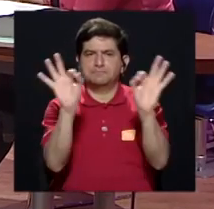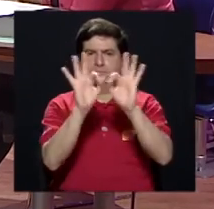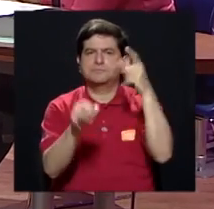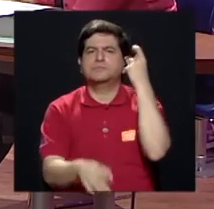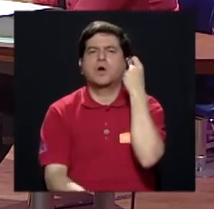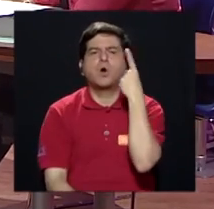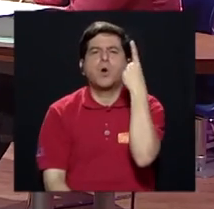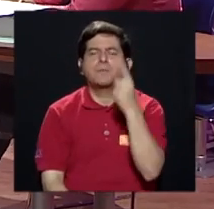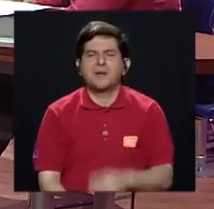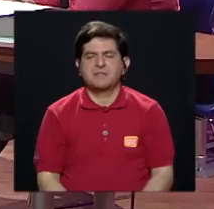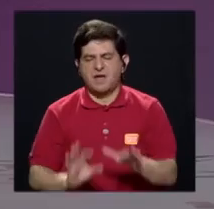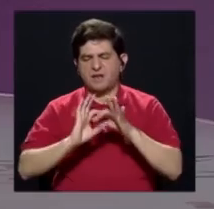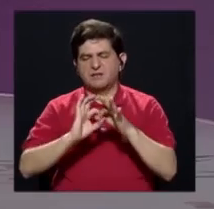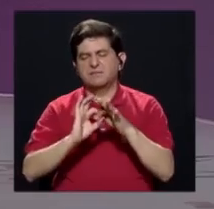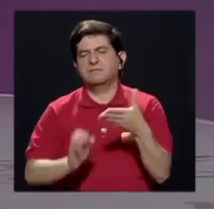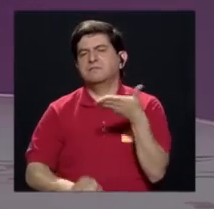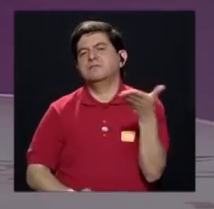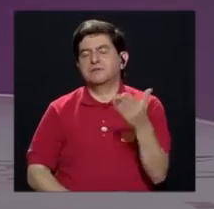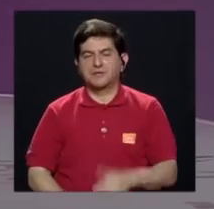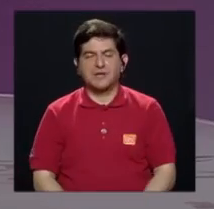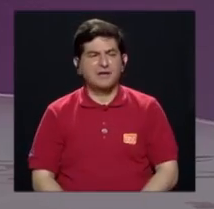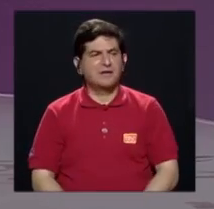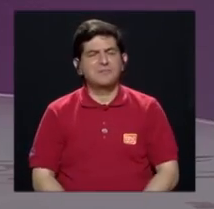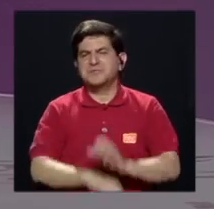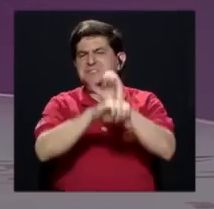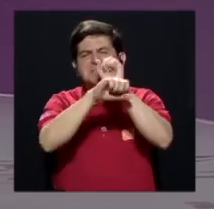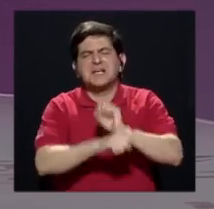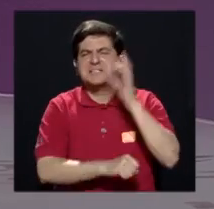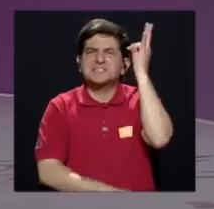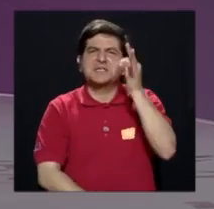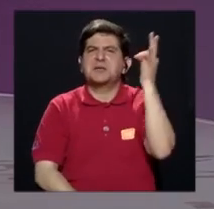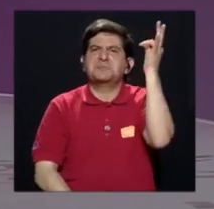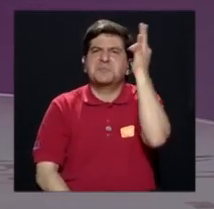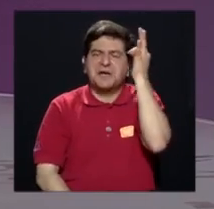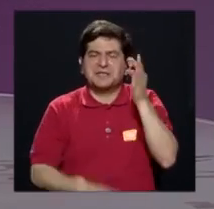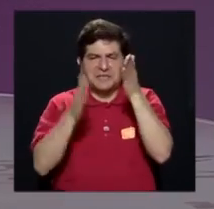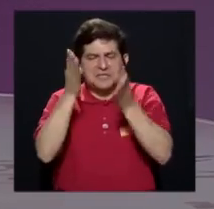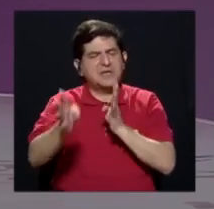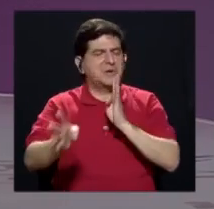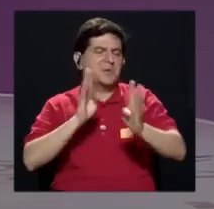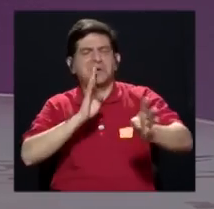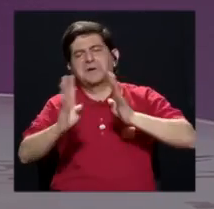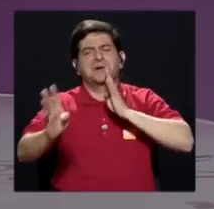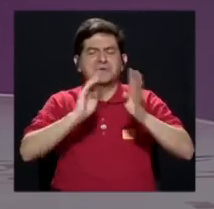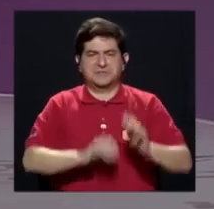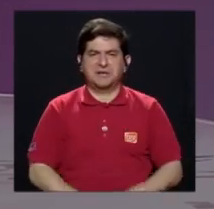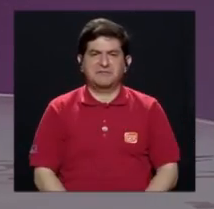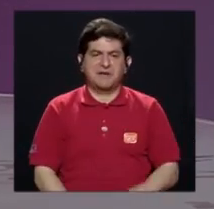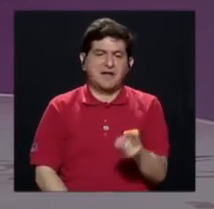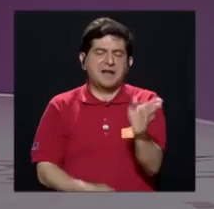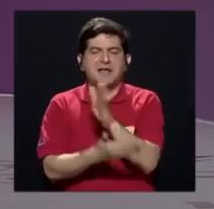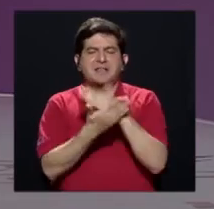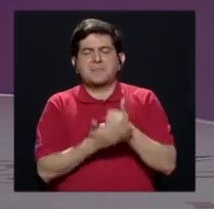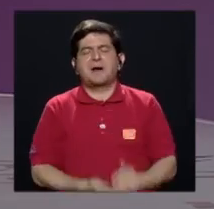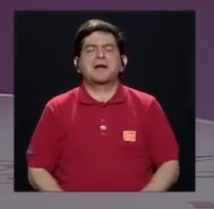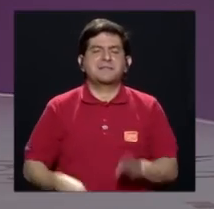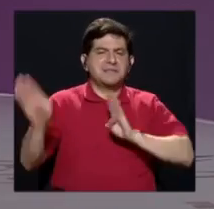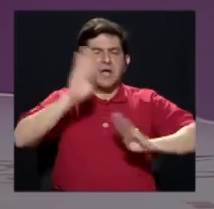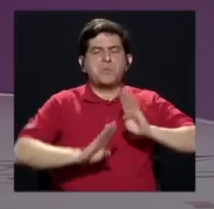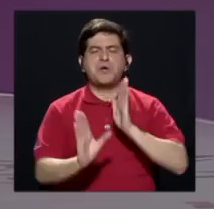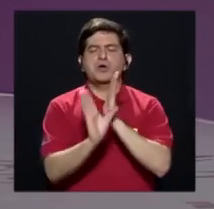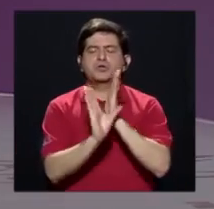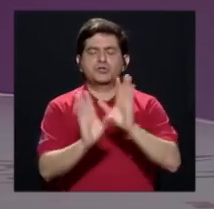entendemos por sexualidad doctor clásicamente los teóricos nos hemos llenado la boca diciendo que son los aspectos biopsicosociales